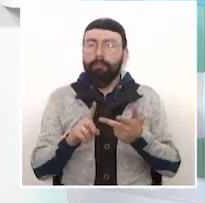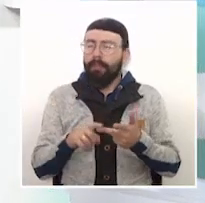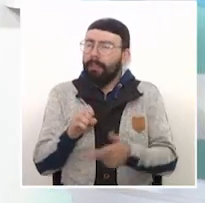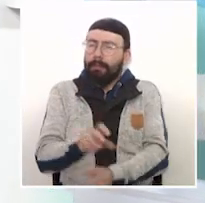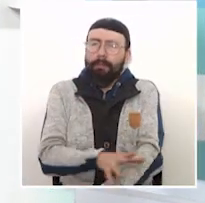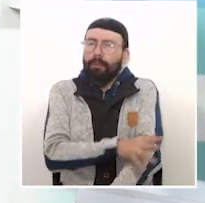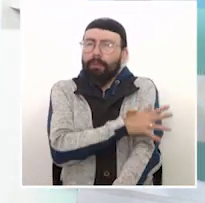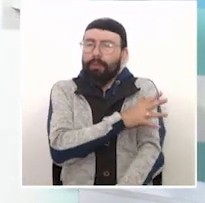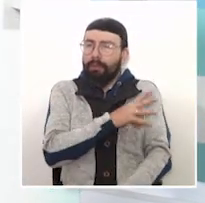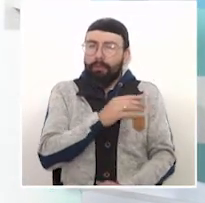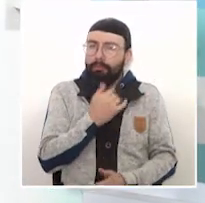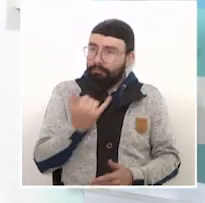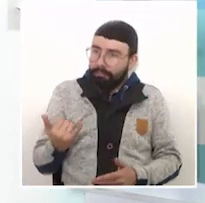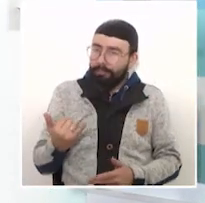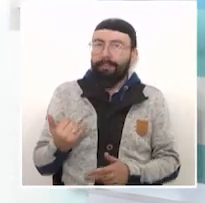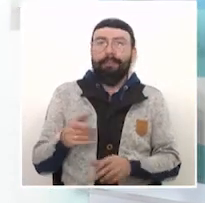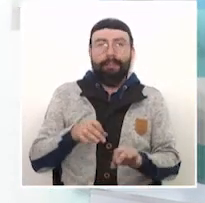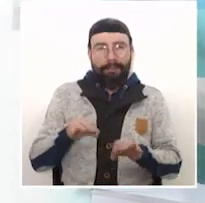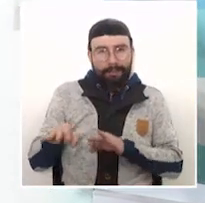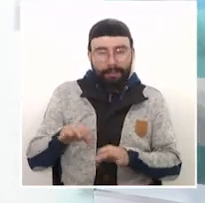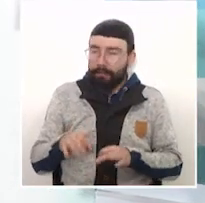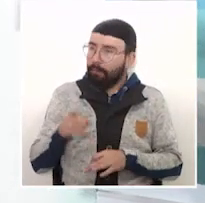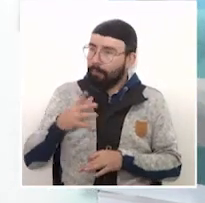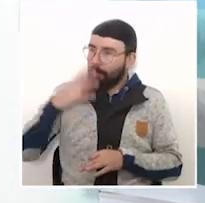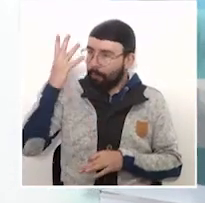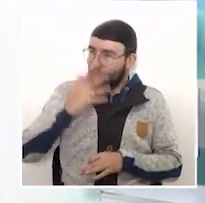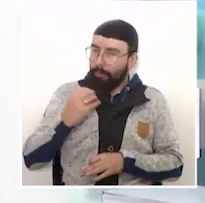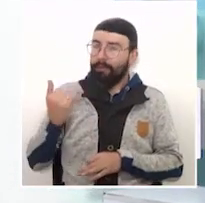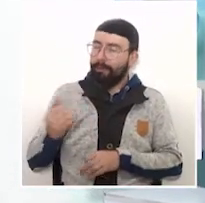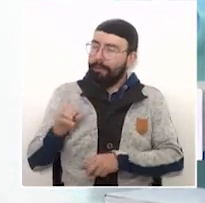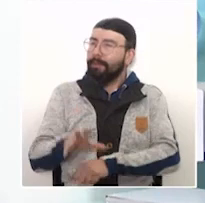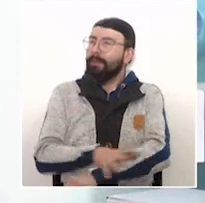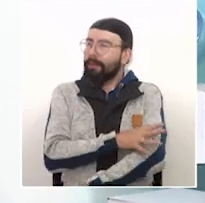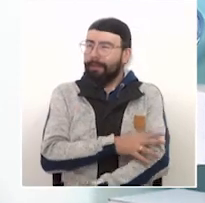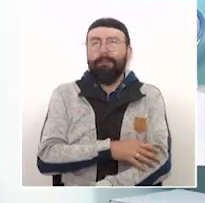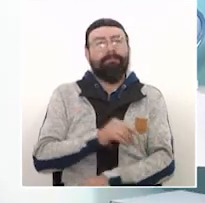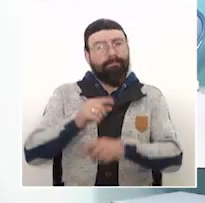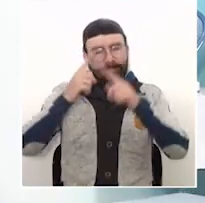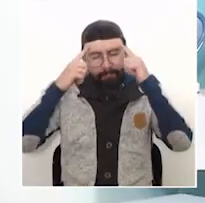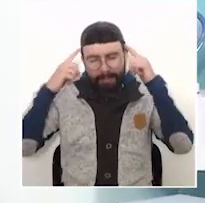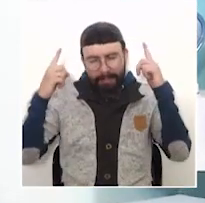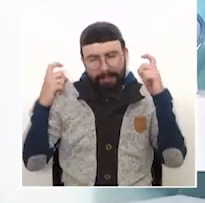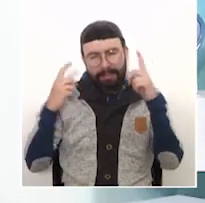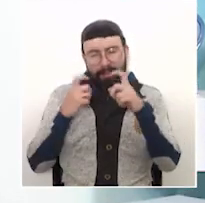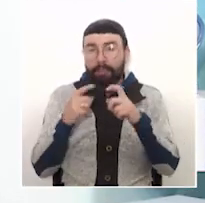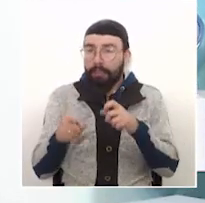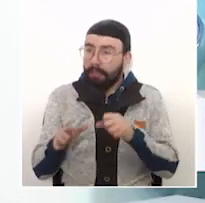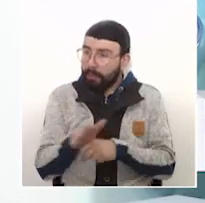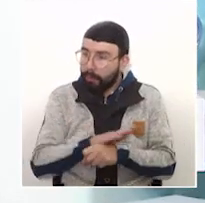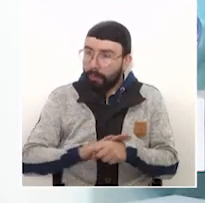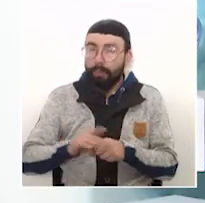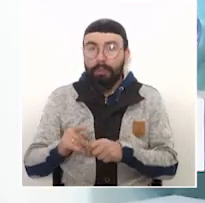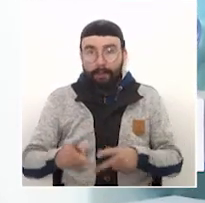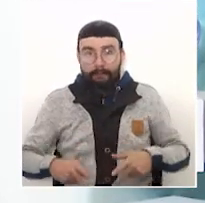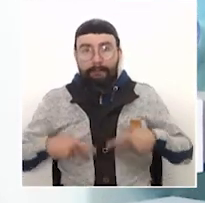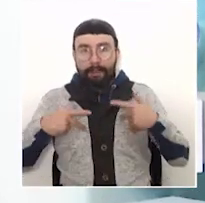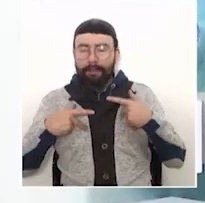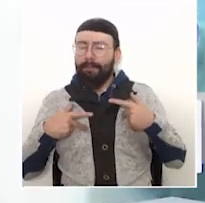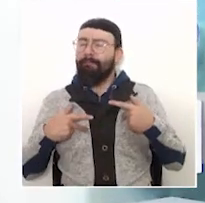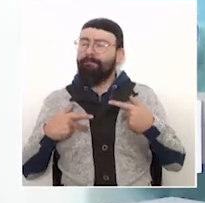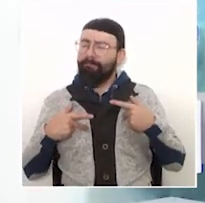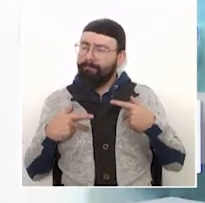emociones también. Gonzalo nos ha mostrado unas emociones fantásticas y nos ha hecho reflexionar acerca de unas situaciones en nuestras vidas que